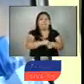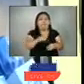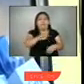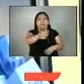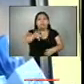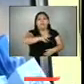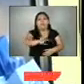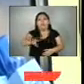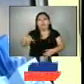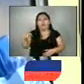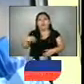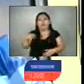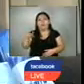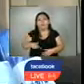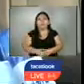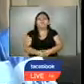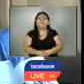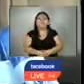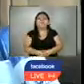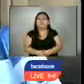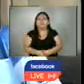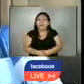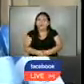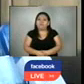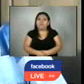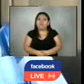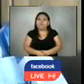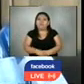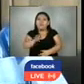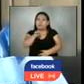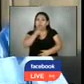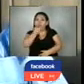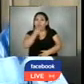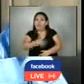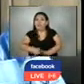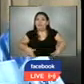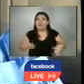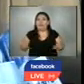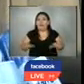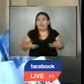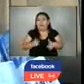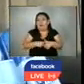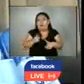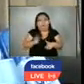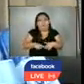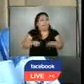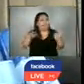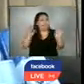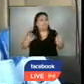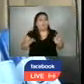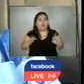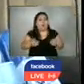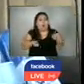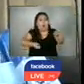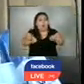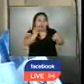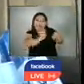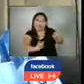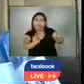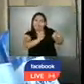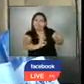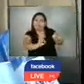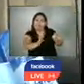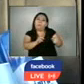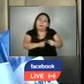hogares, ¿verdad?, de nuestros habitantes. Si se concretiza, pues en efecto se va a reducir el costo de mantenimiento de los vehículos.